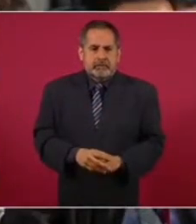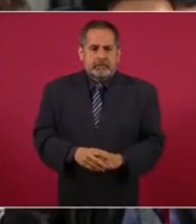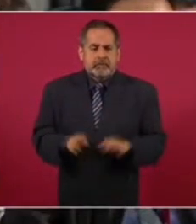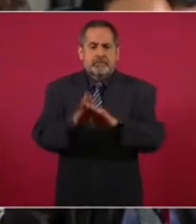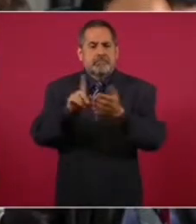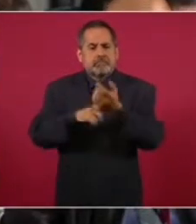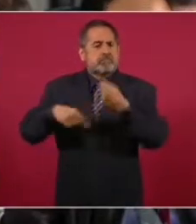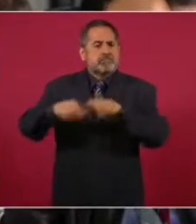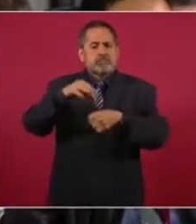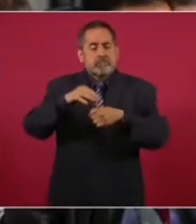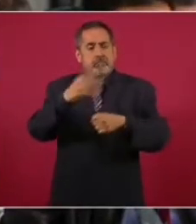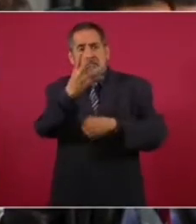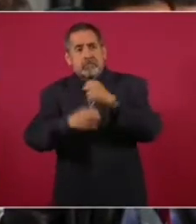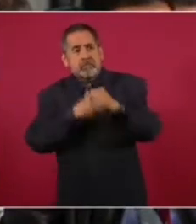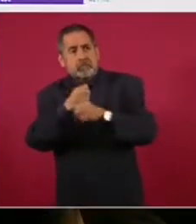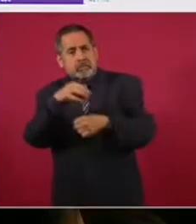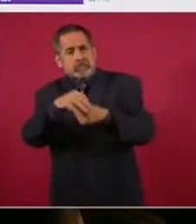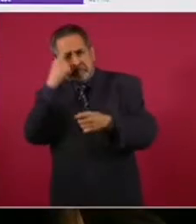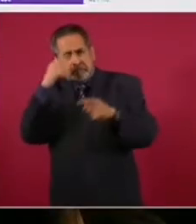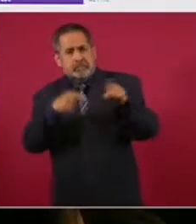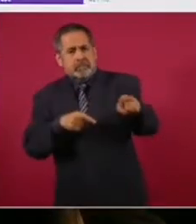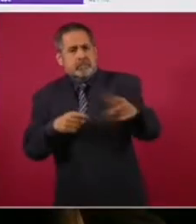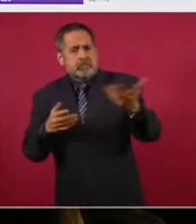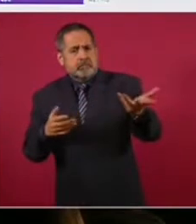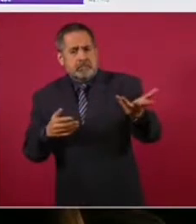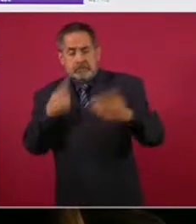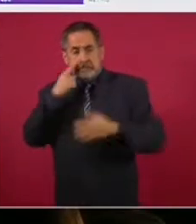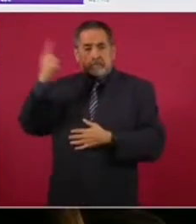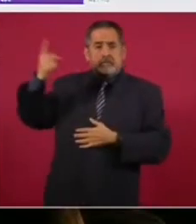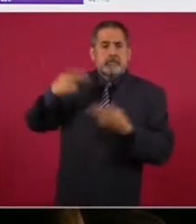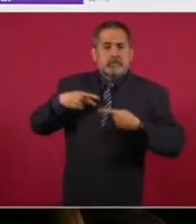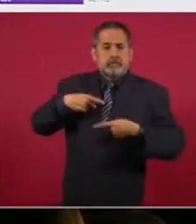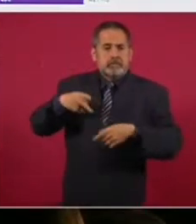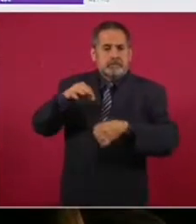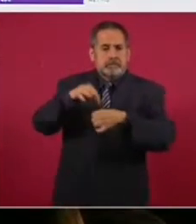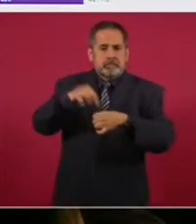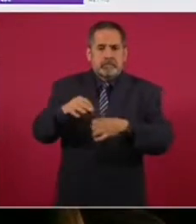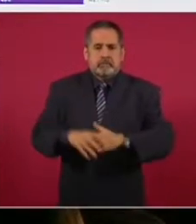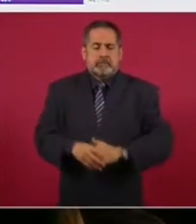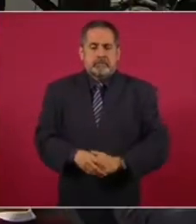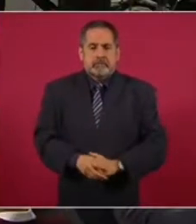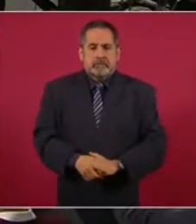no. Y ya lleva 4 años. Y mira la gente cómo está.